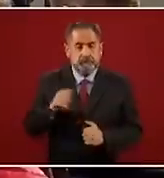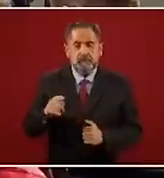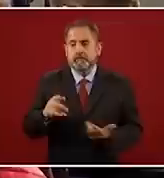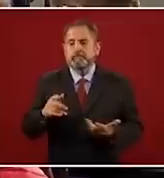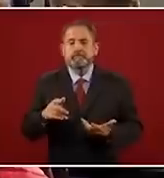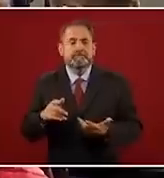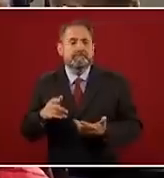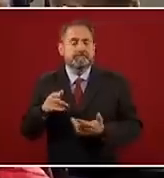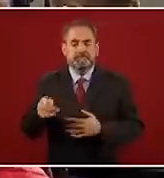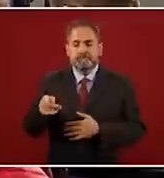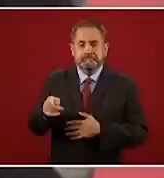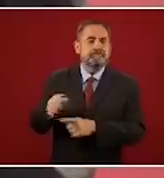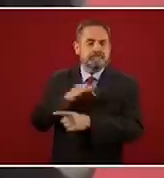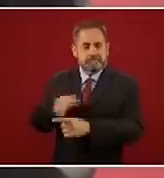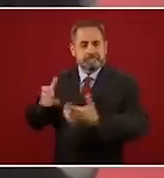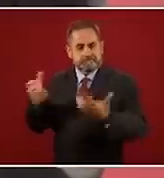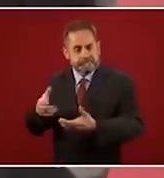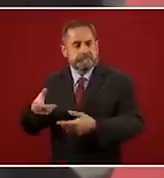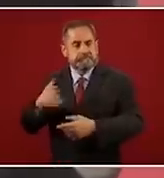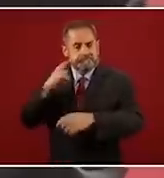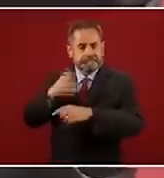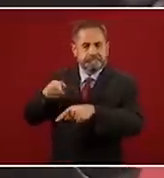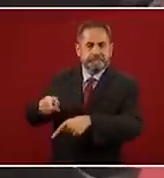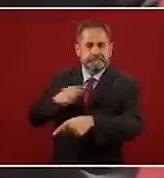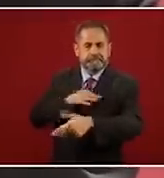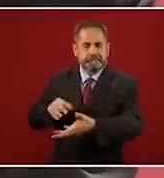potencial, por capacidad